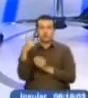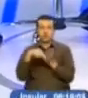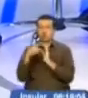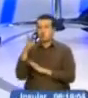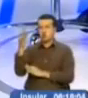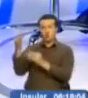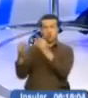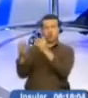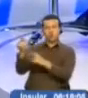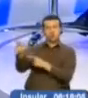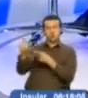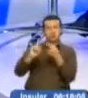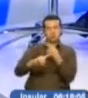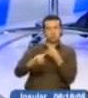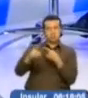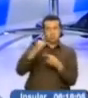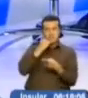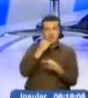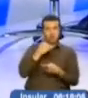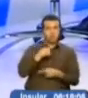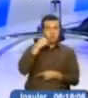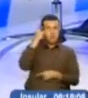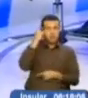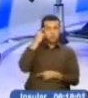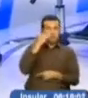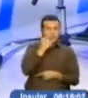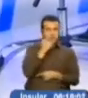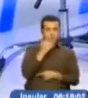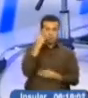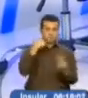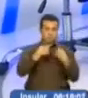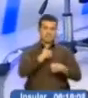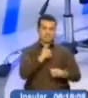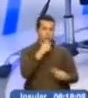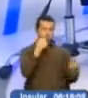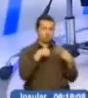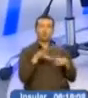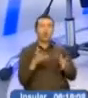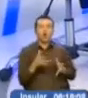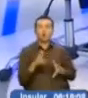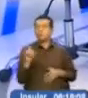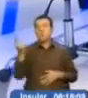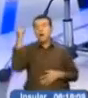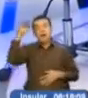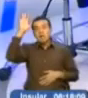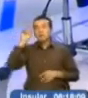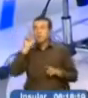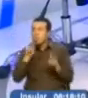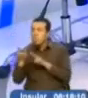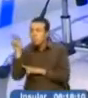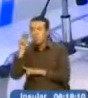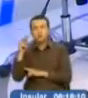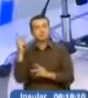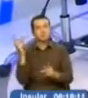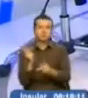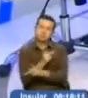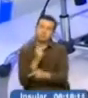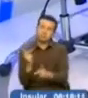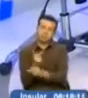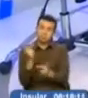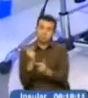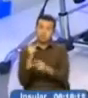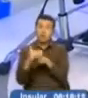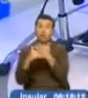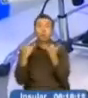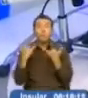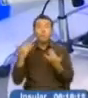juzgo al otro por aquello que a mí me parece que puedo juzgar, pero no me juzgo a mí, digamos, así funciona. Lo curioso es que en la sociedad contemporánea eso tiende a reemplazar